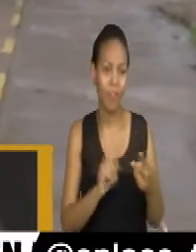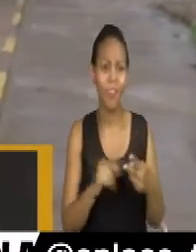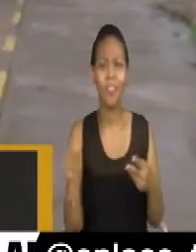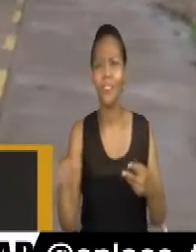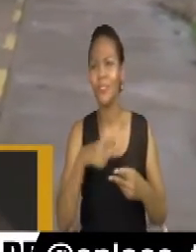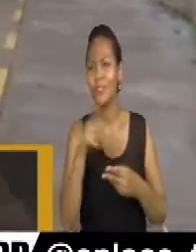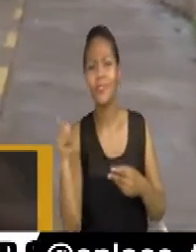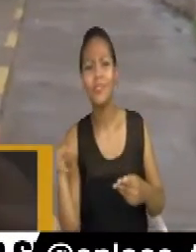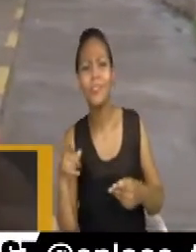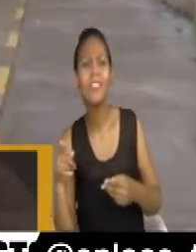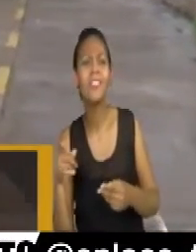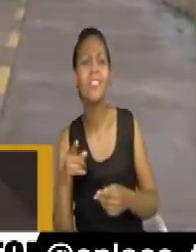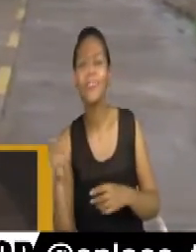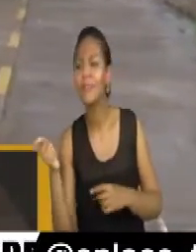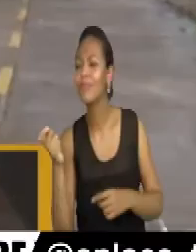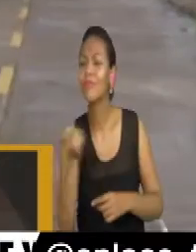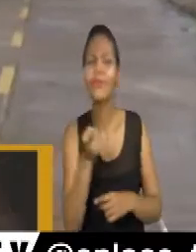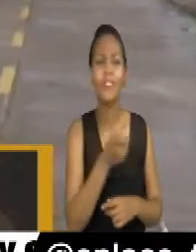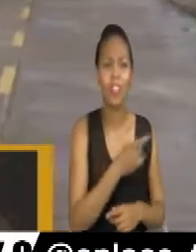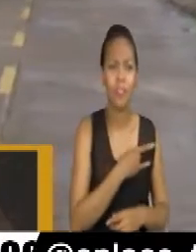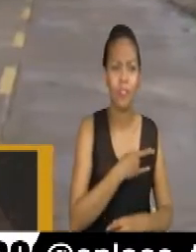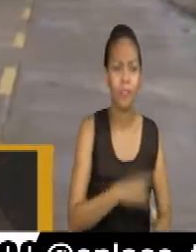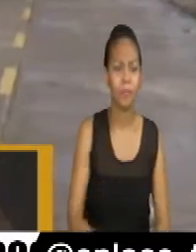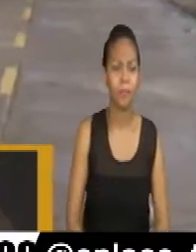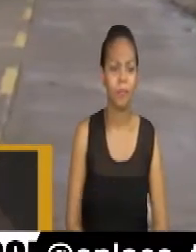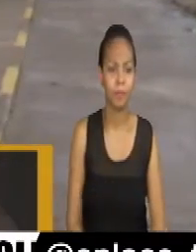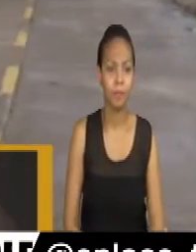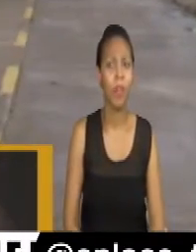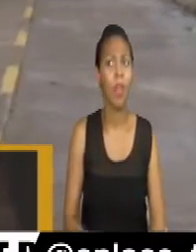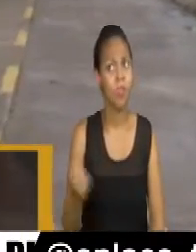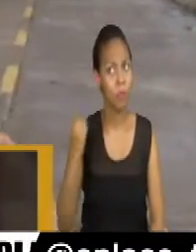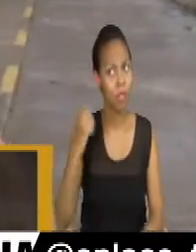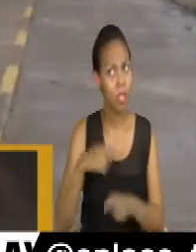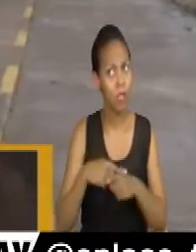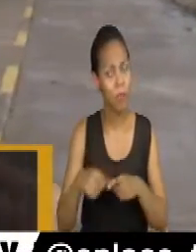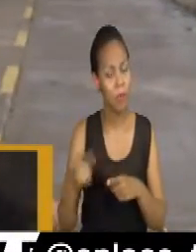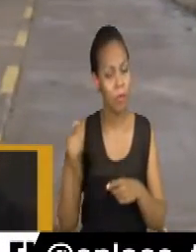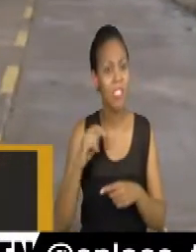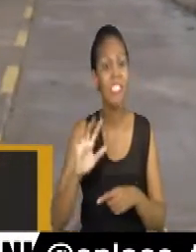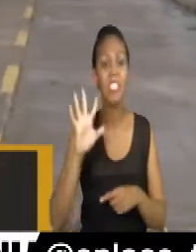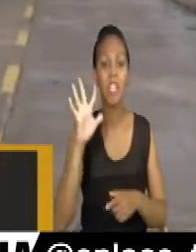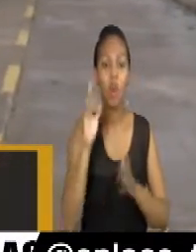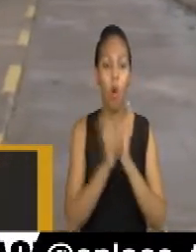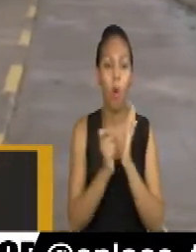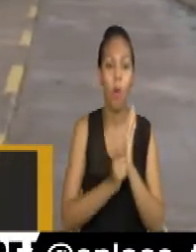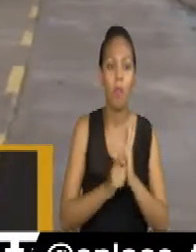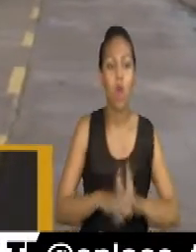En la última semana hubieron 5 robos en la parte industrial,